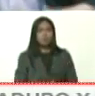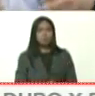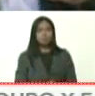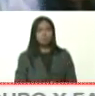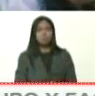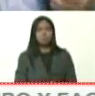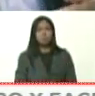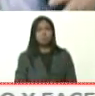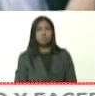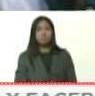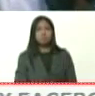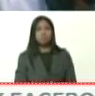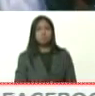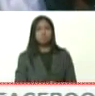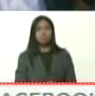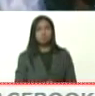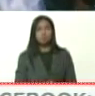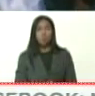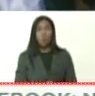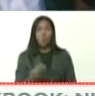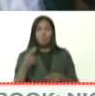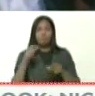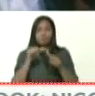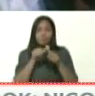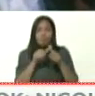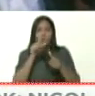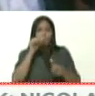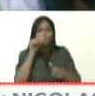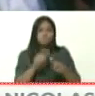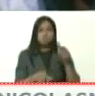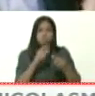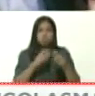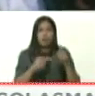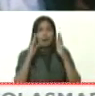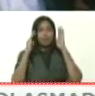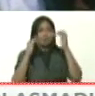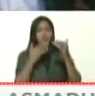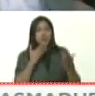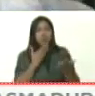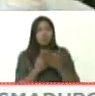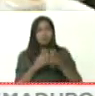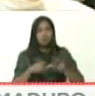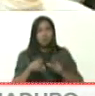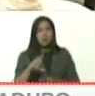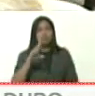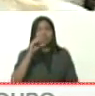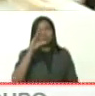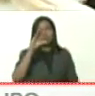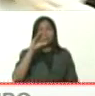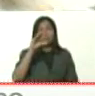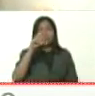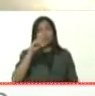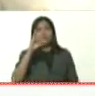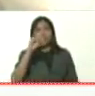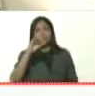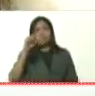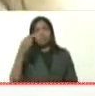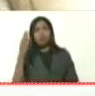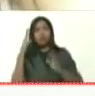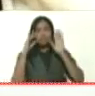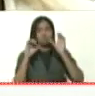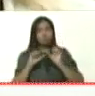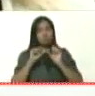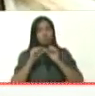úlcera en su dedo, un dedo que ya iba para amputación. Y gracias a la atención que le dieron en el CDI, donde estuvo hospitalizada, y después la atención